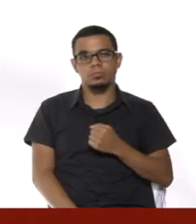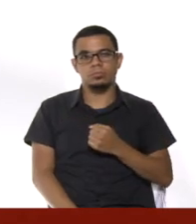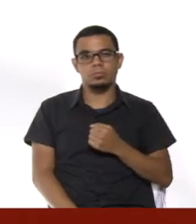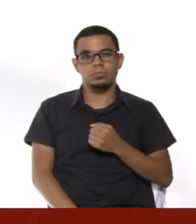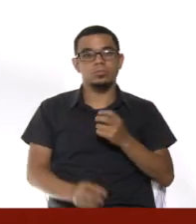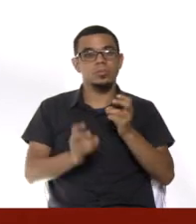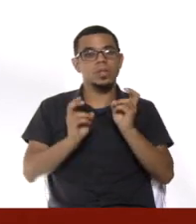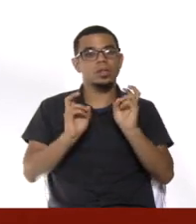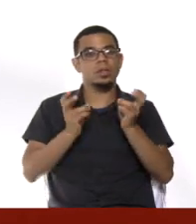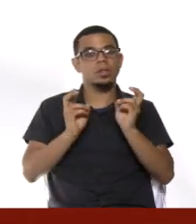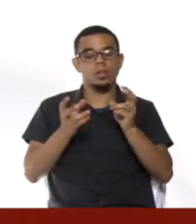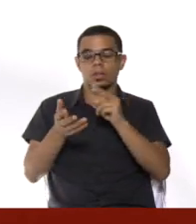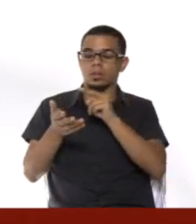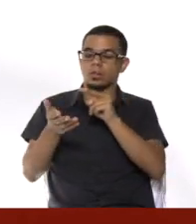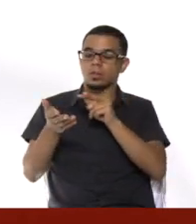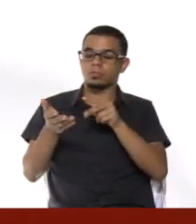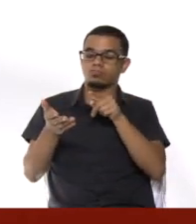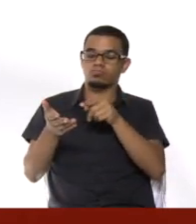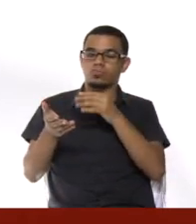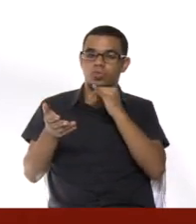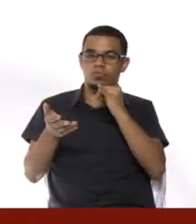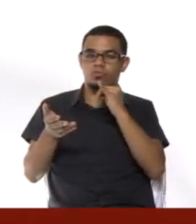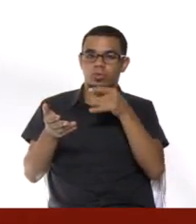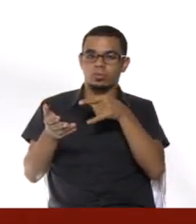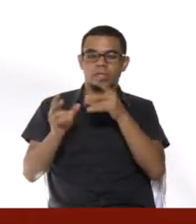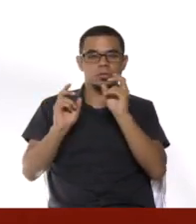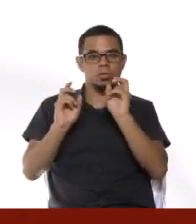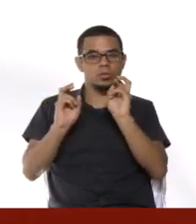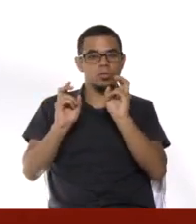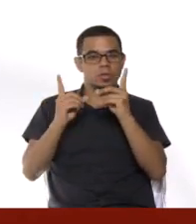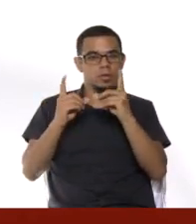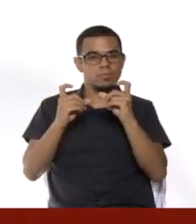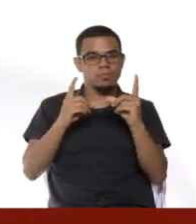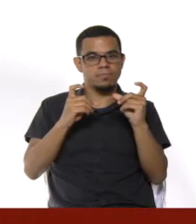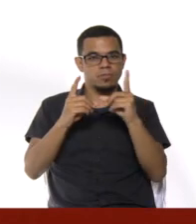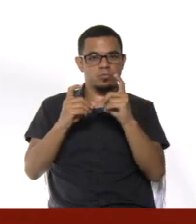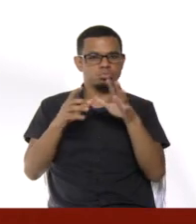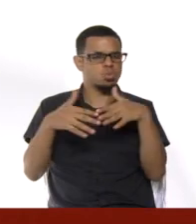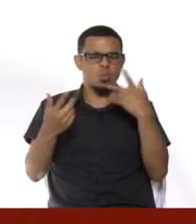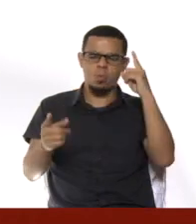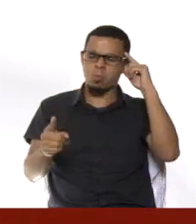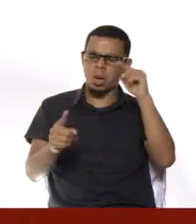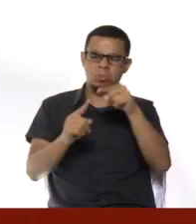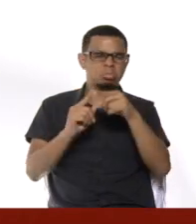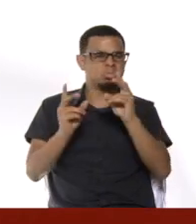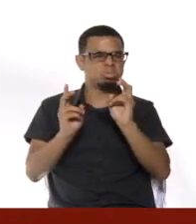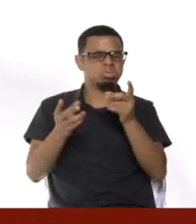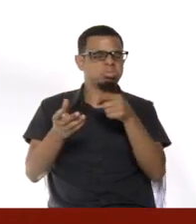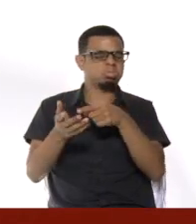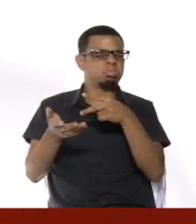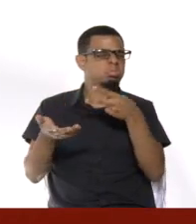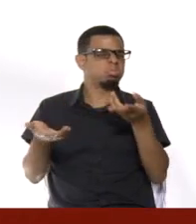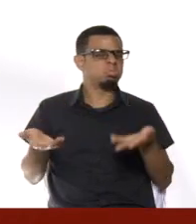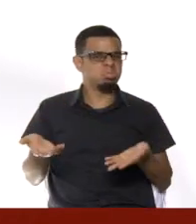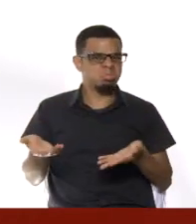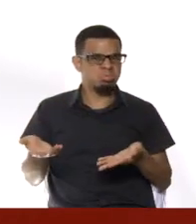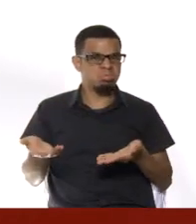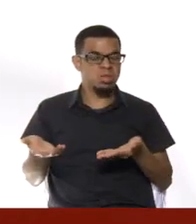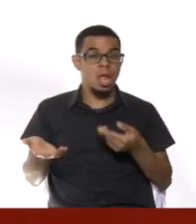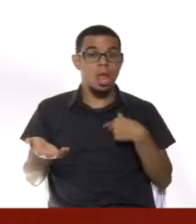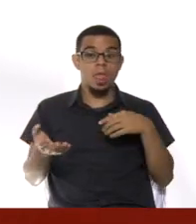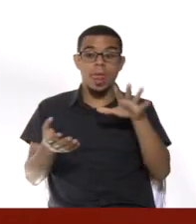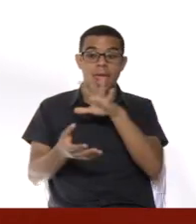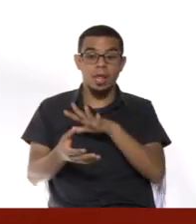texto informativo a partir de imágenes. ¿Qué es lo que queremos lograr con estos textos a partir de imágenes?